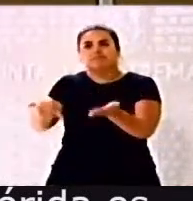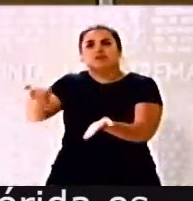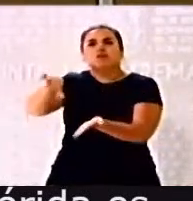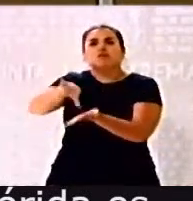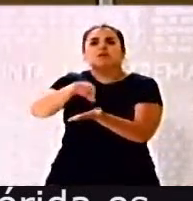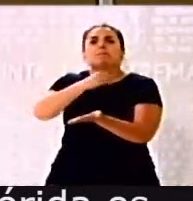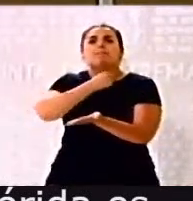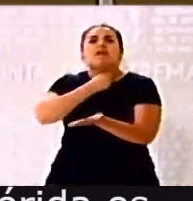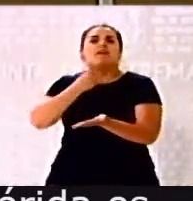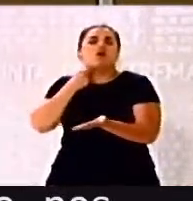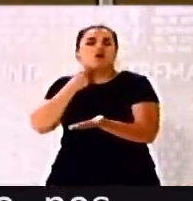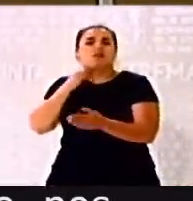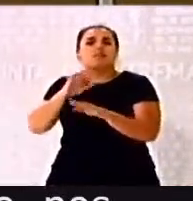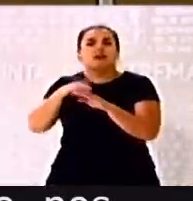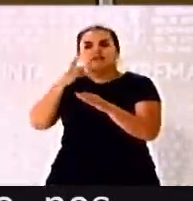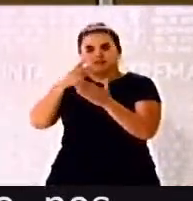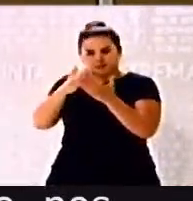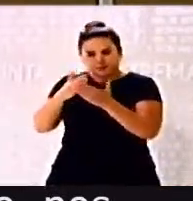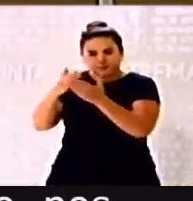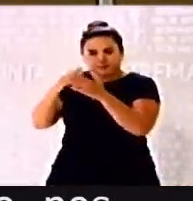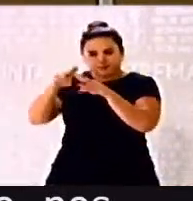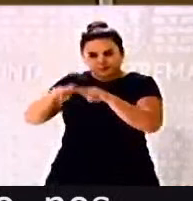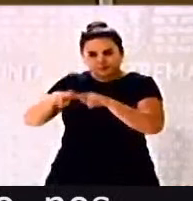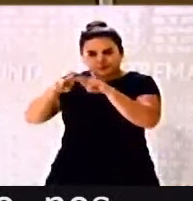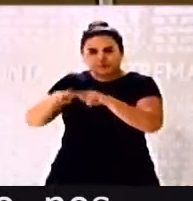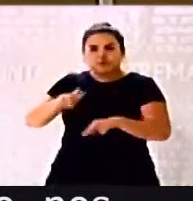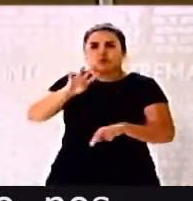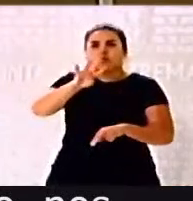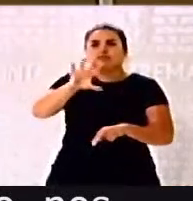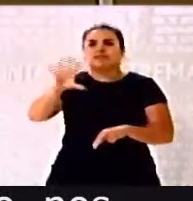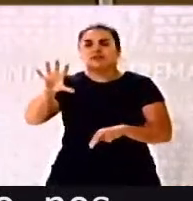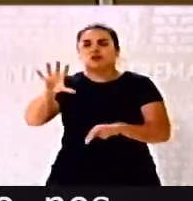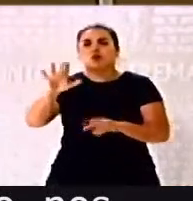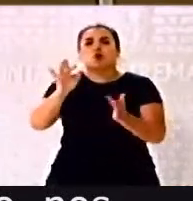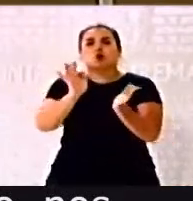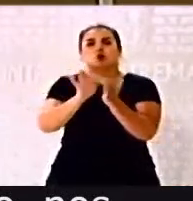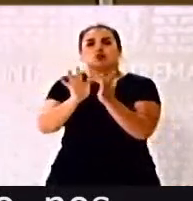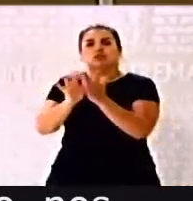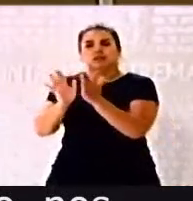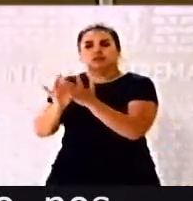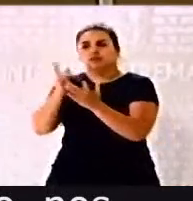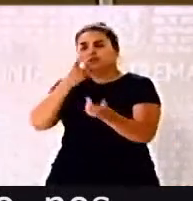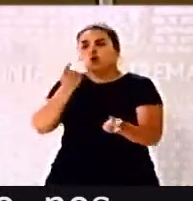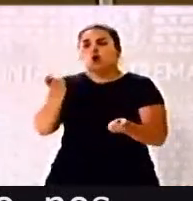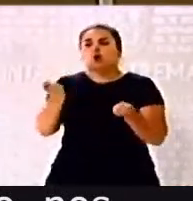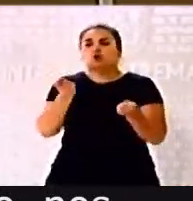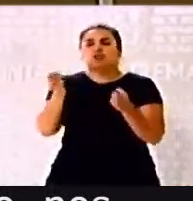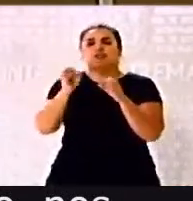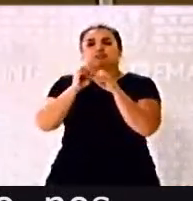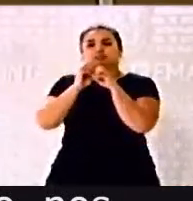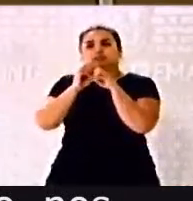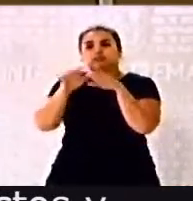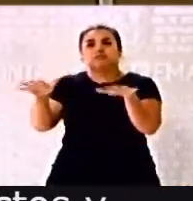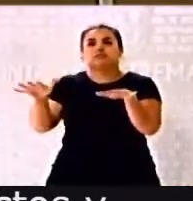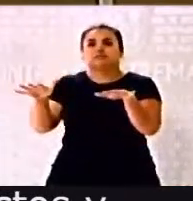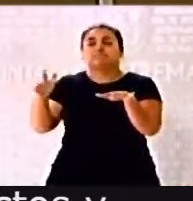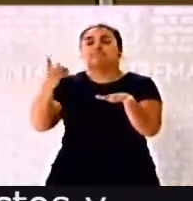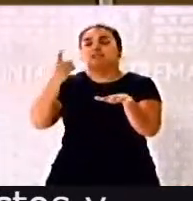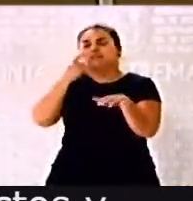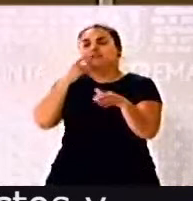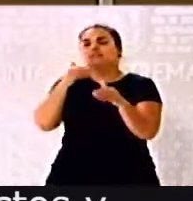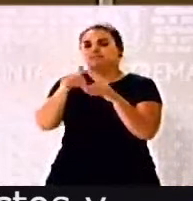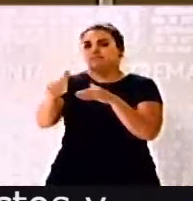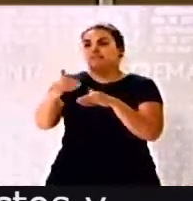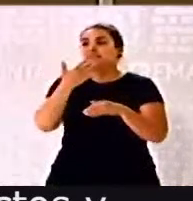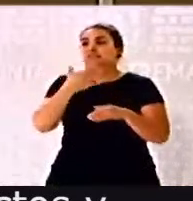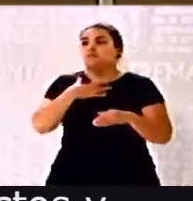de Badajoz para estudiar a esos 45 contactos y controlar el brote en cuanto pueda ser